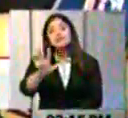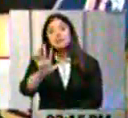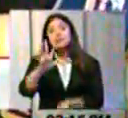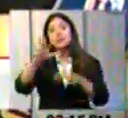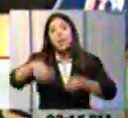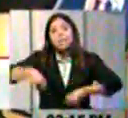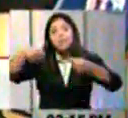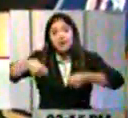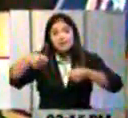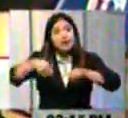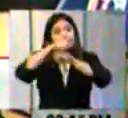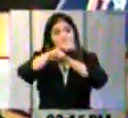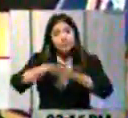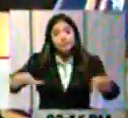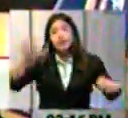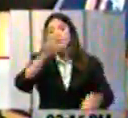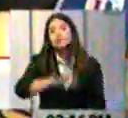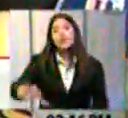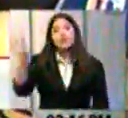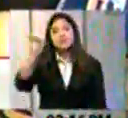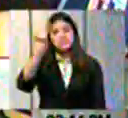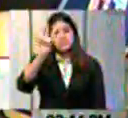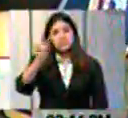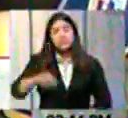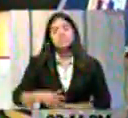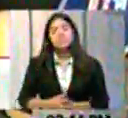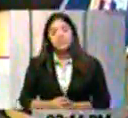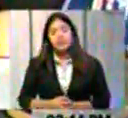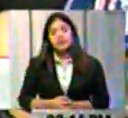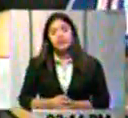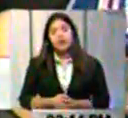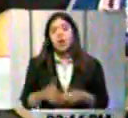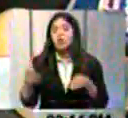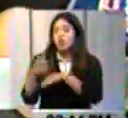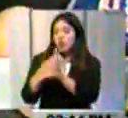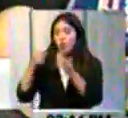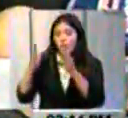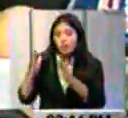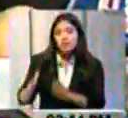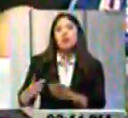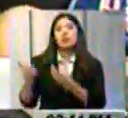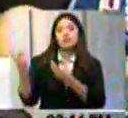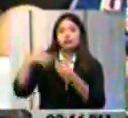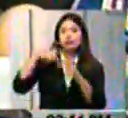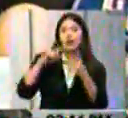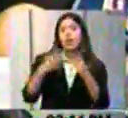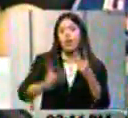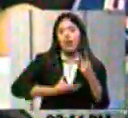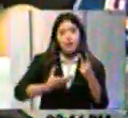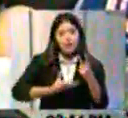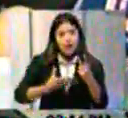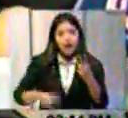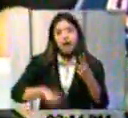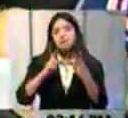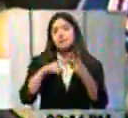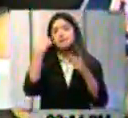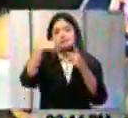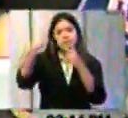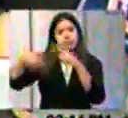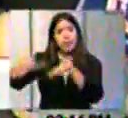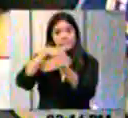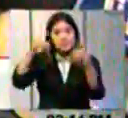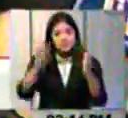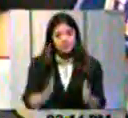525 mercados comunales que se van a desarrollar en todo el territorio nacional. Son los gobernadores incorporados, los alcaldes, los diversos ministerios, como